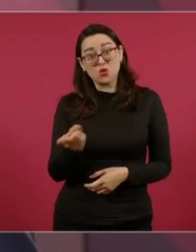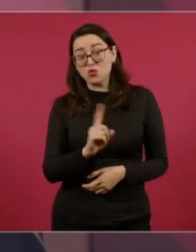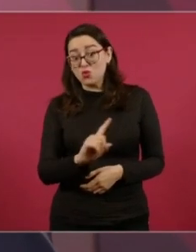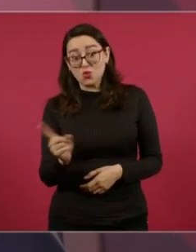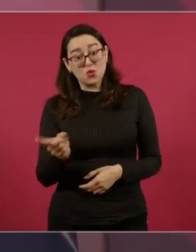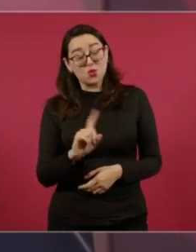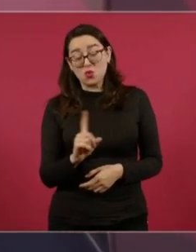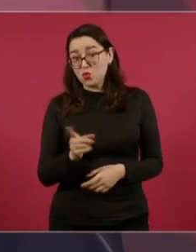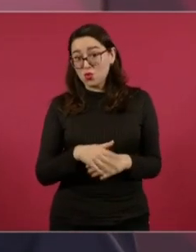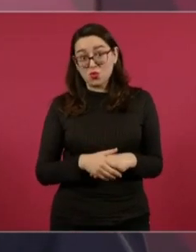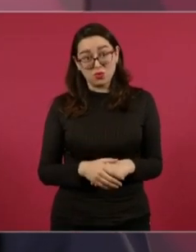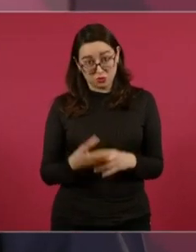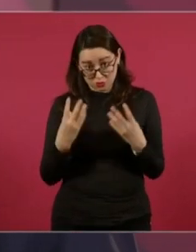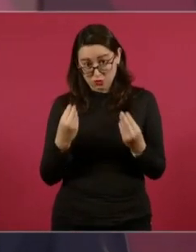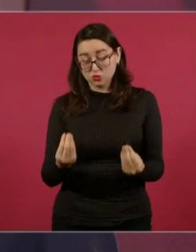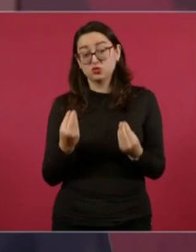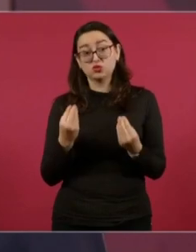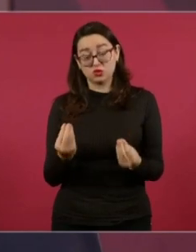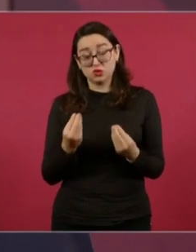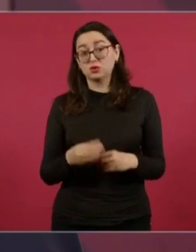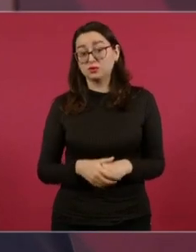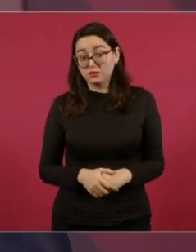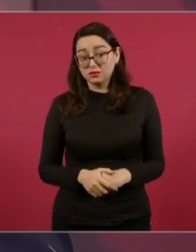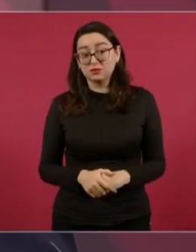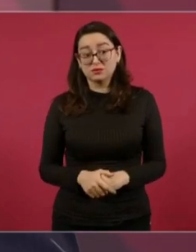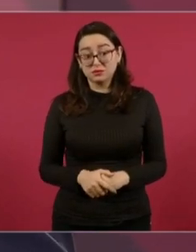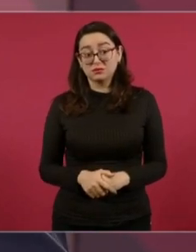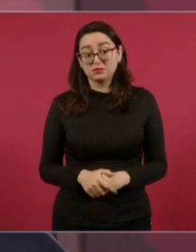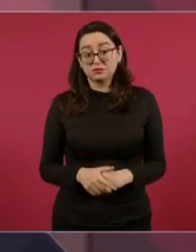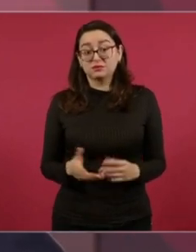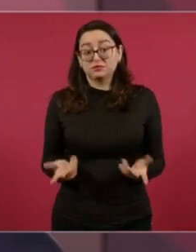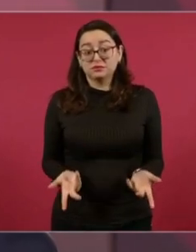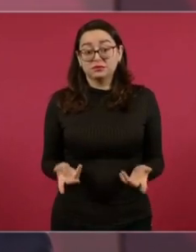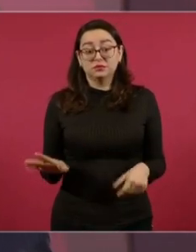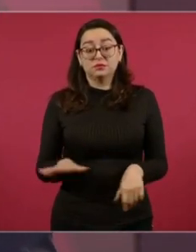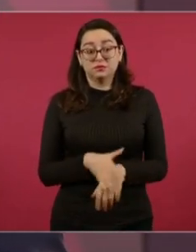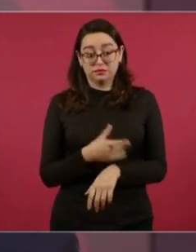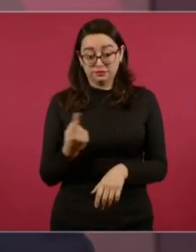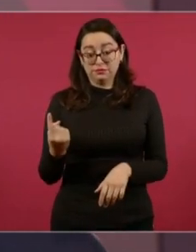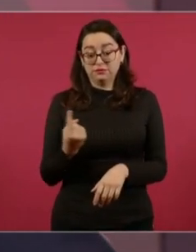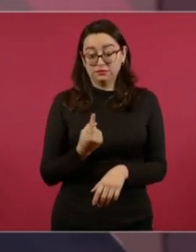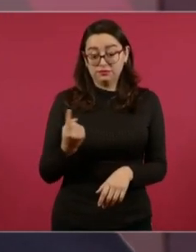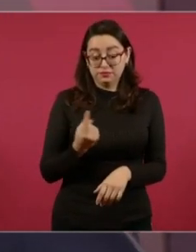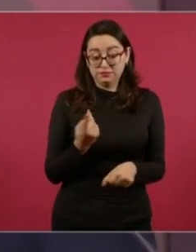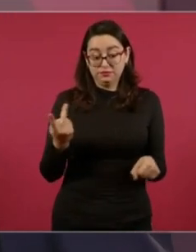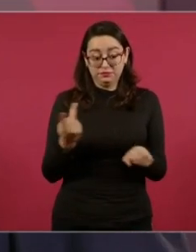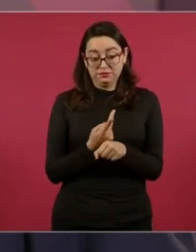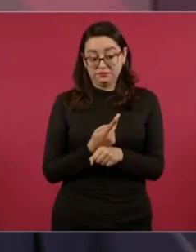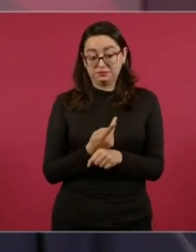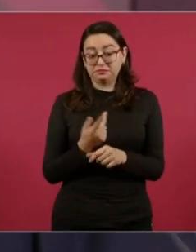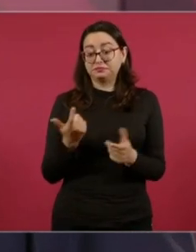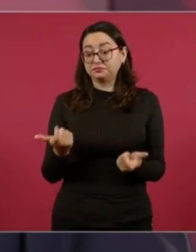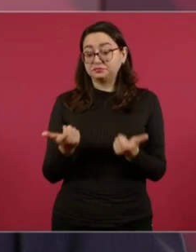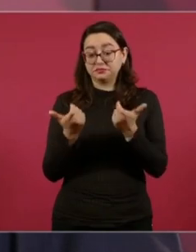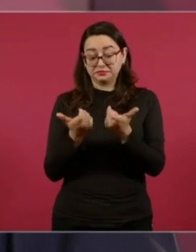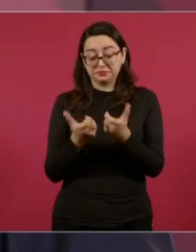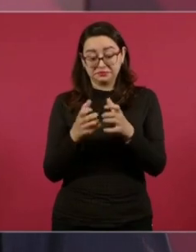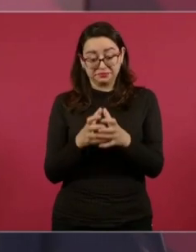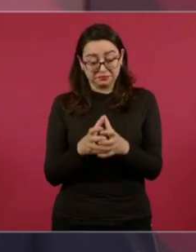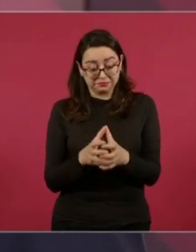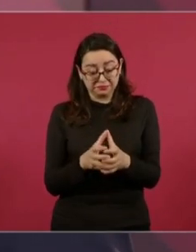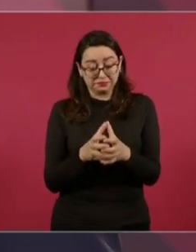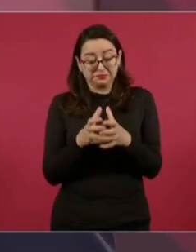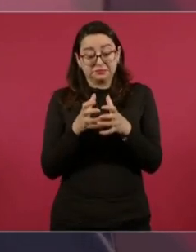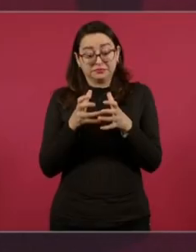que muchas veces ellos no toman en cuenta, la mayoría de las veces no se toma en cuenta. Esa variable